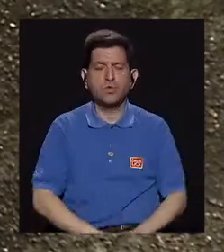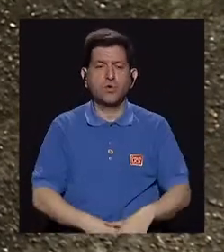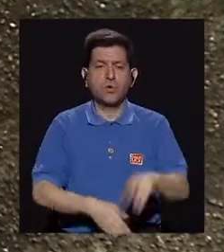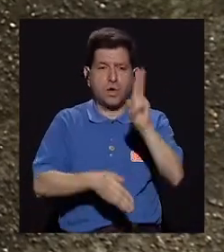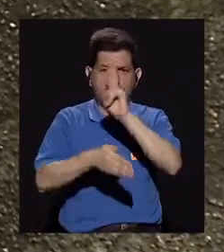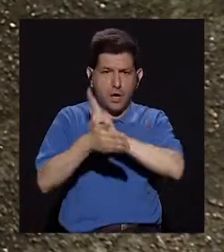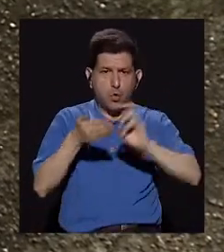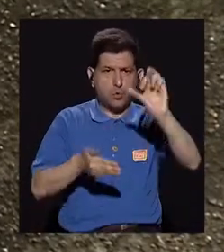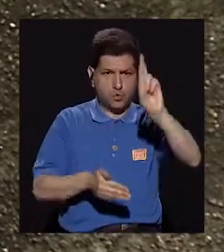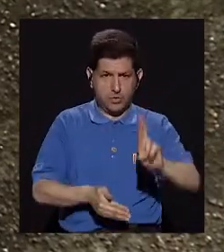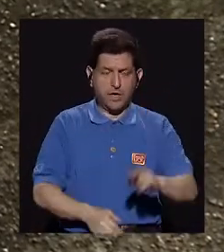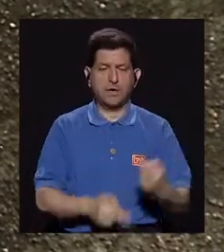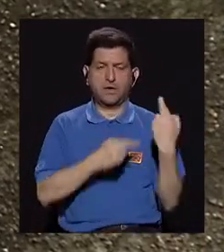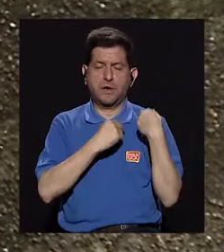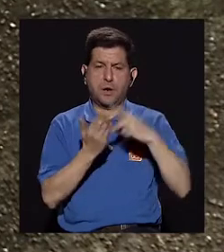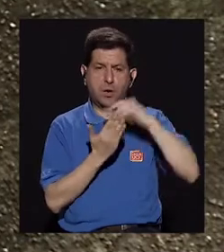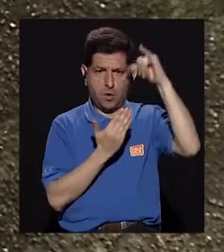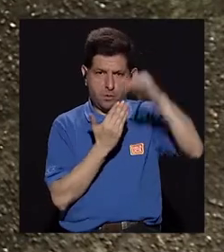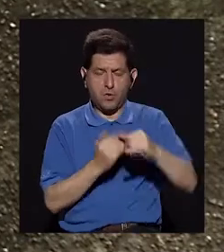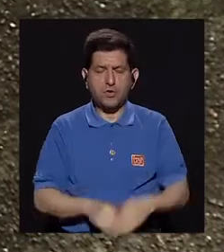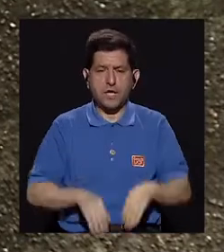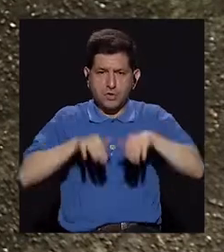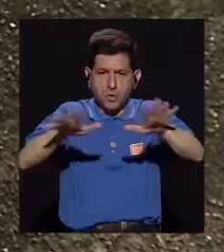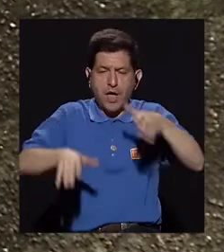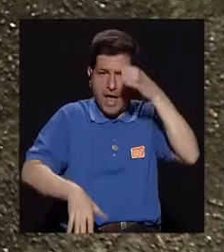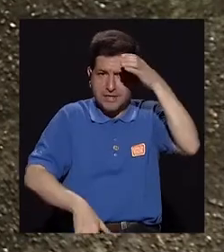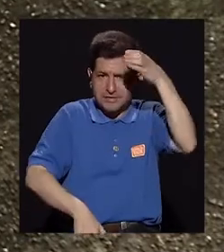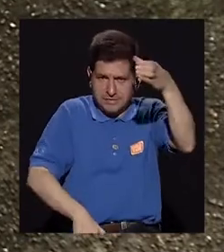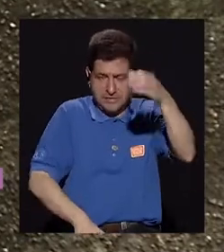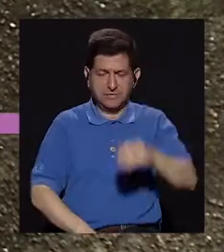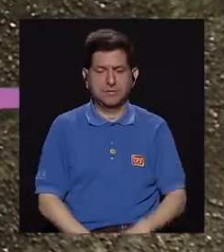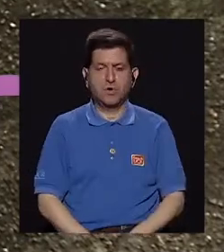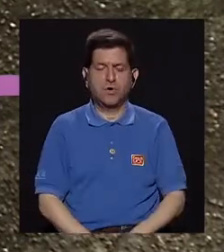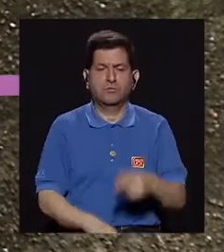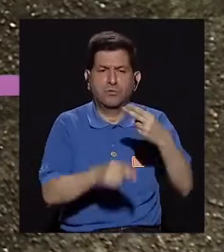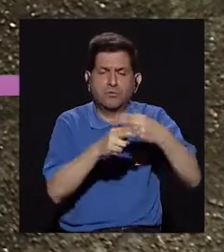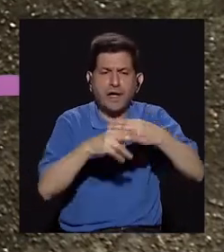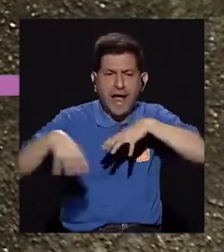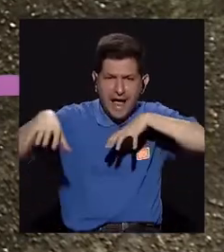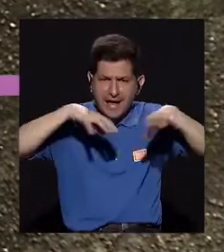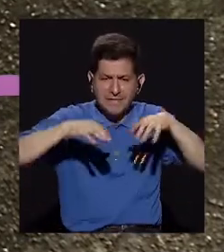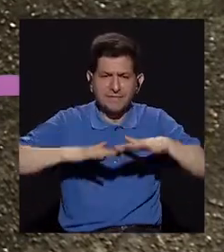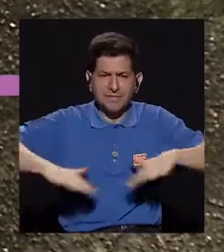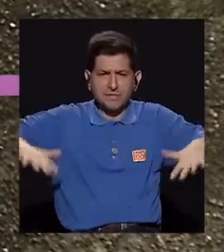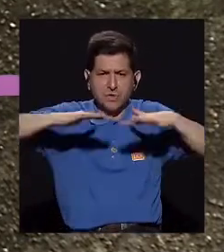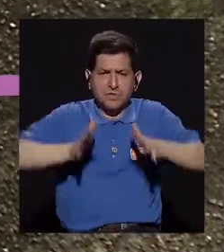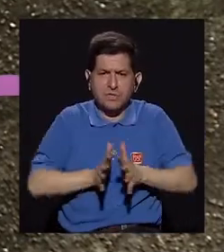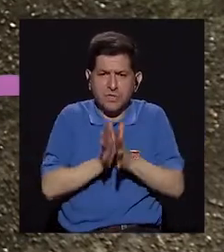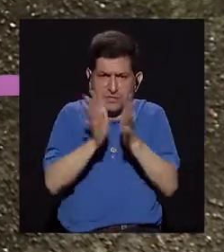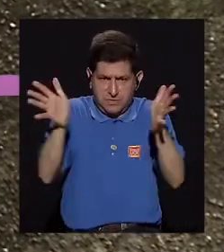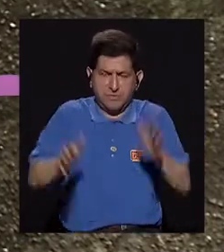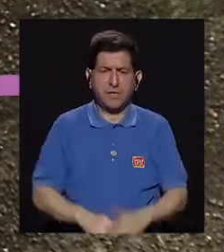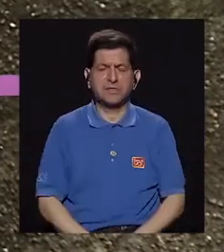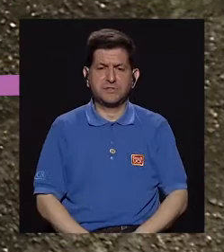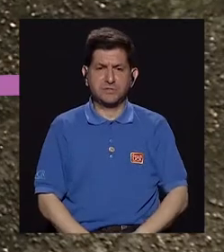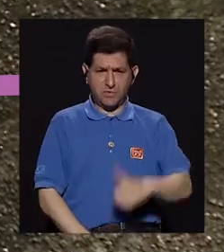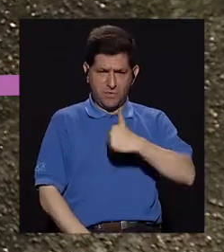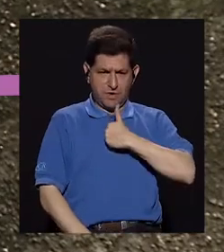de la Universidad de Costa Rica, encargado del proyecto de extensión cultural denominado Activación de Espacios